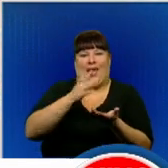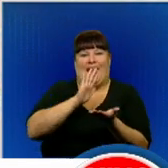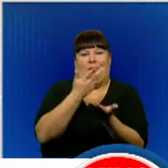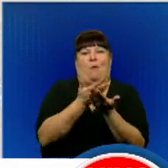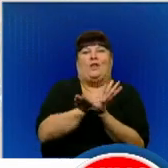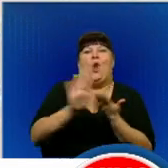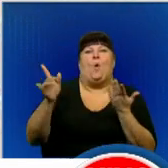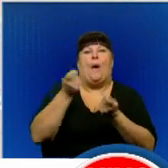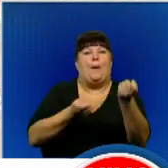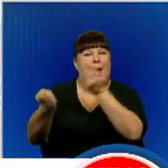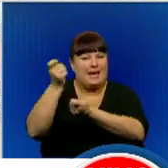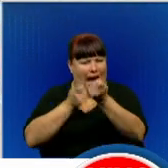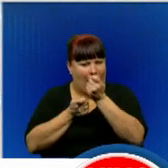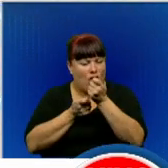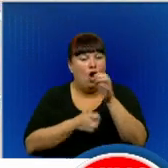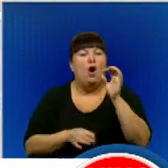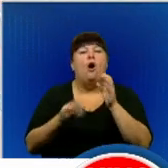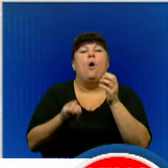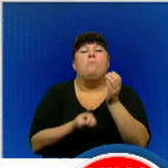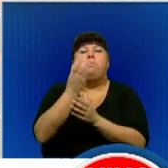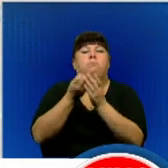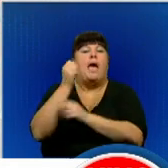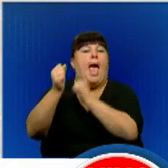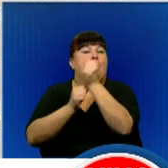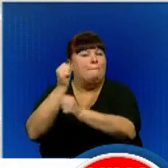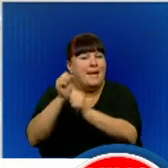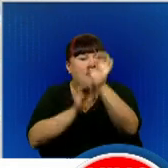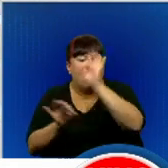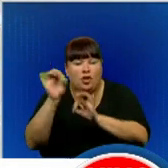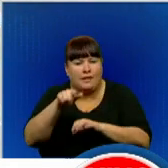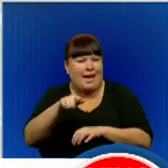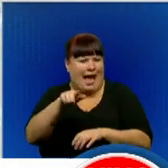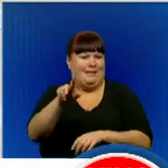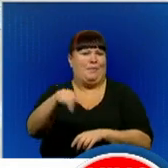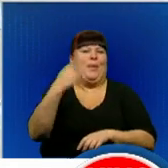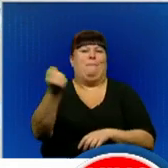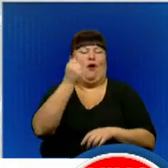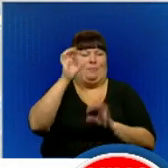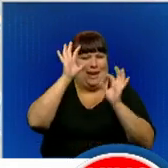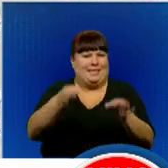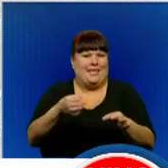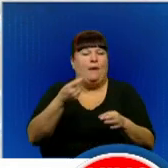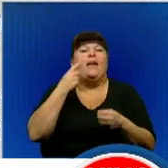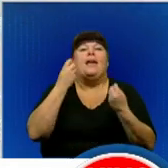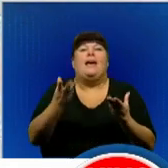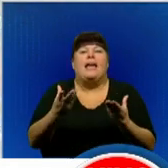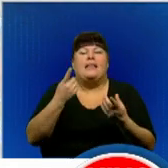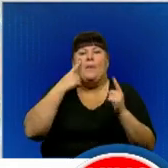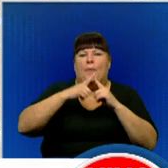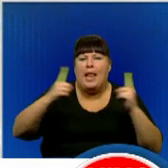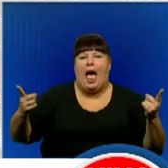al mercado la tasa de creación de empresas es un indicador clave que indica la salud